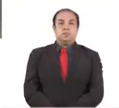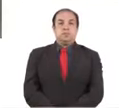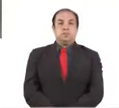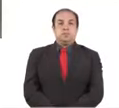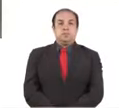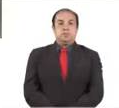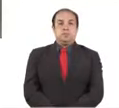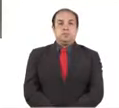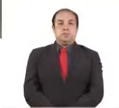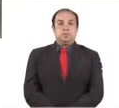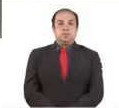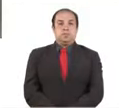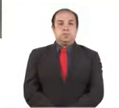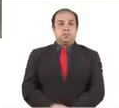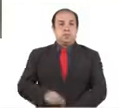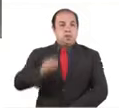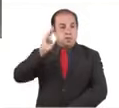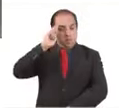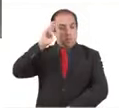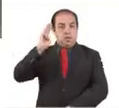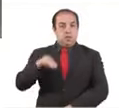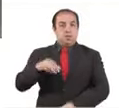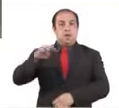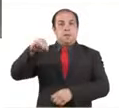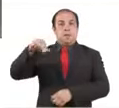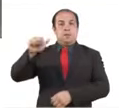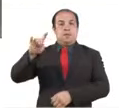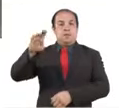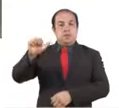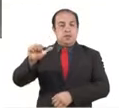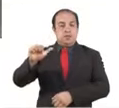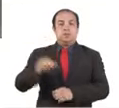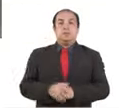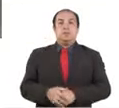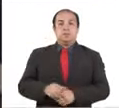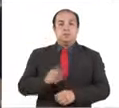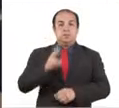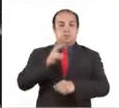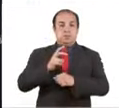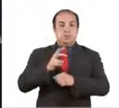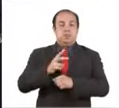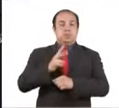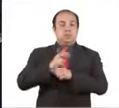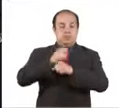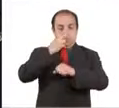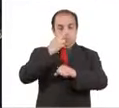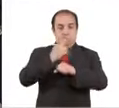Maestra Marcela Figueroa Franco, subsecretaria de Desarrollo Institucional.